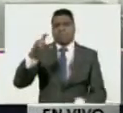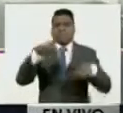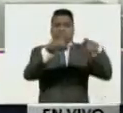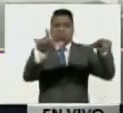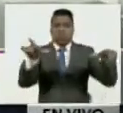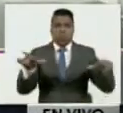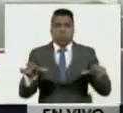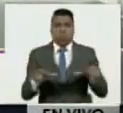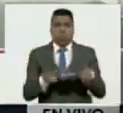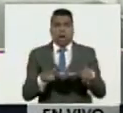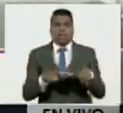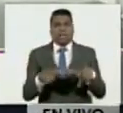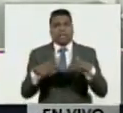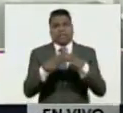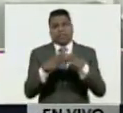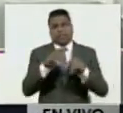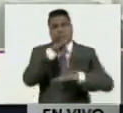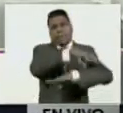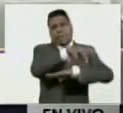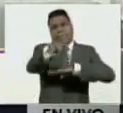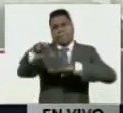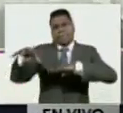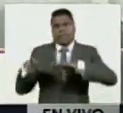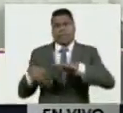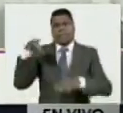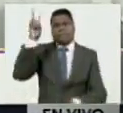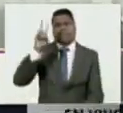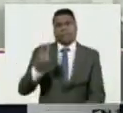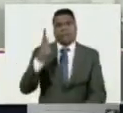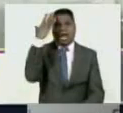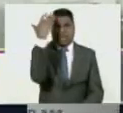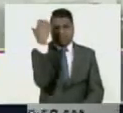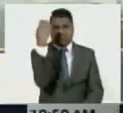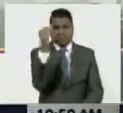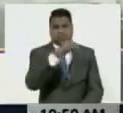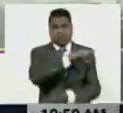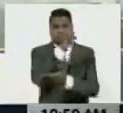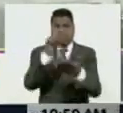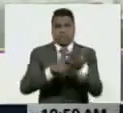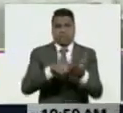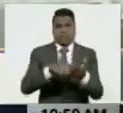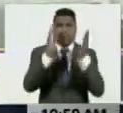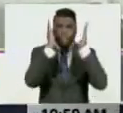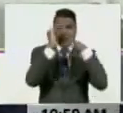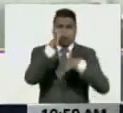espacios en todos los estados del país, donde fueron atendidos